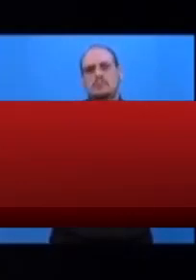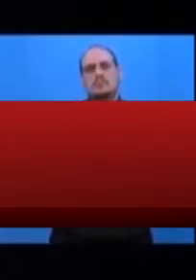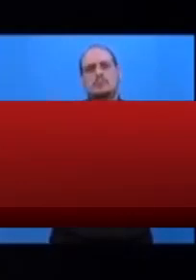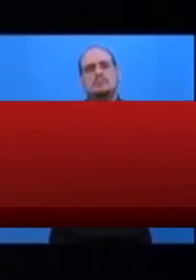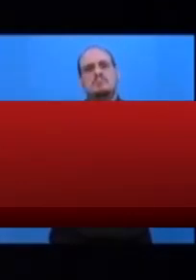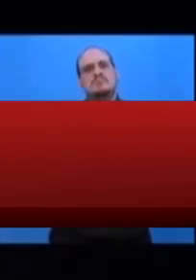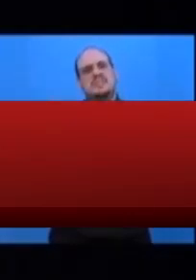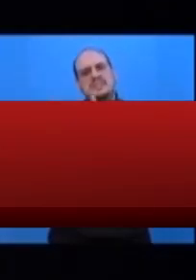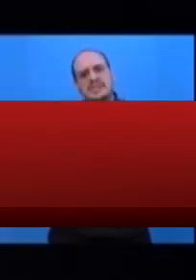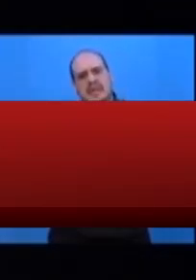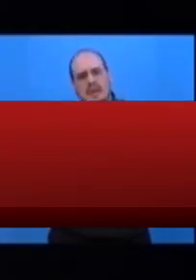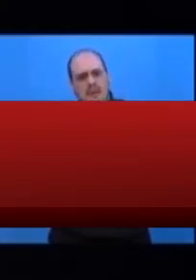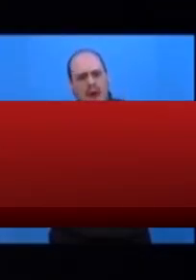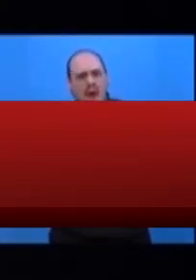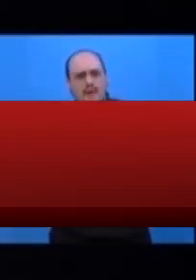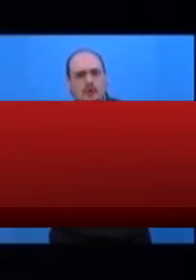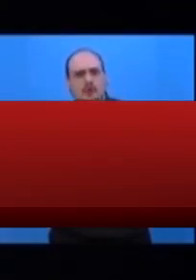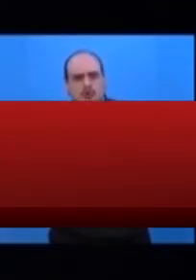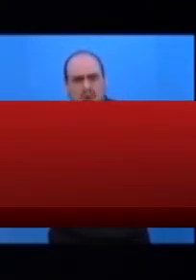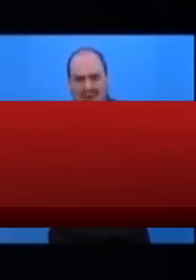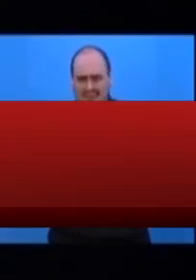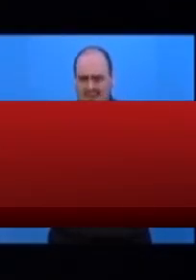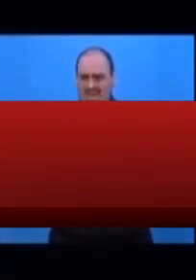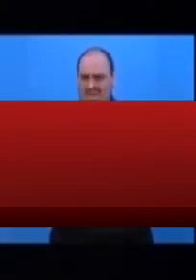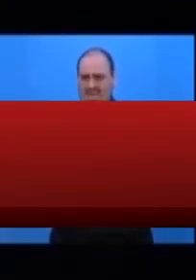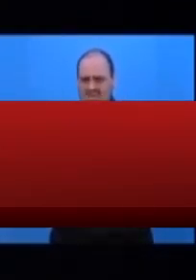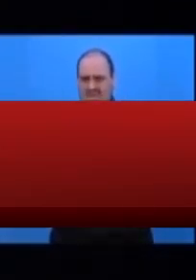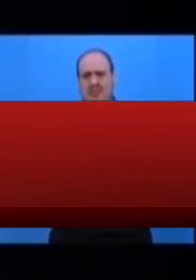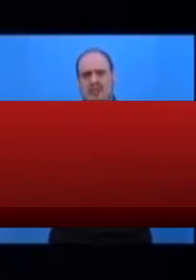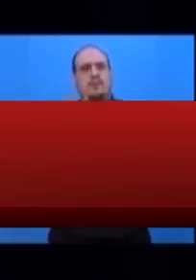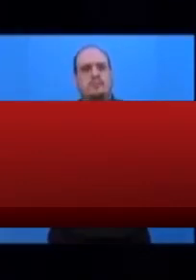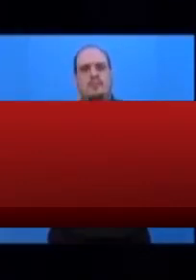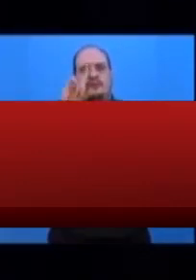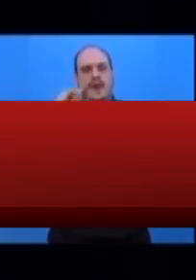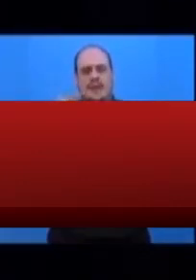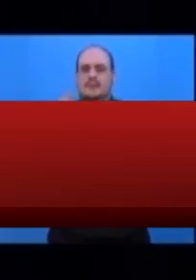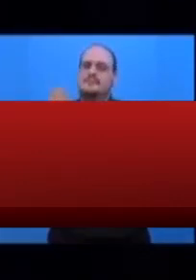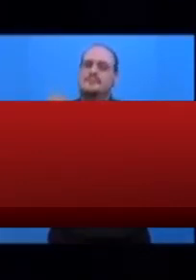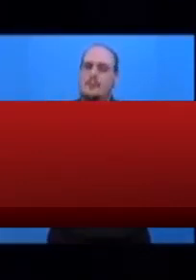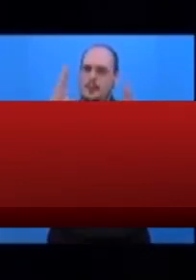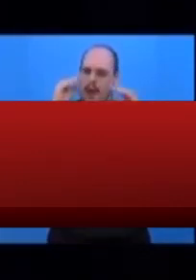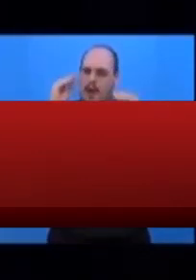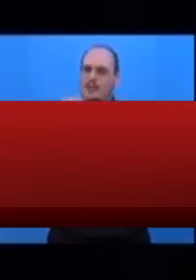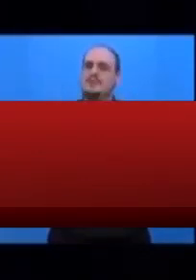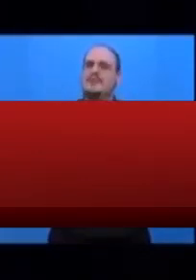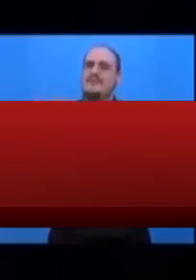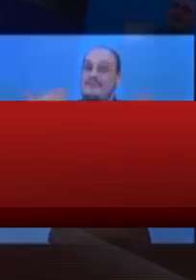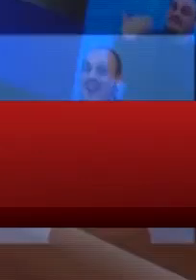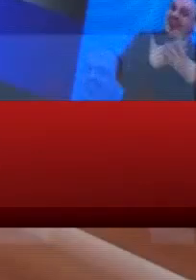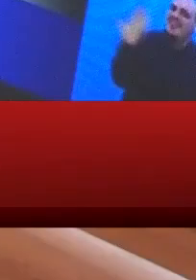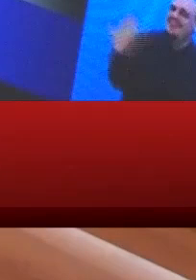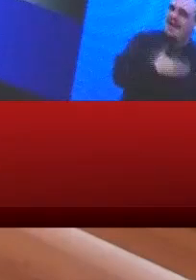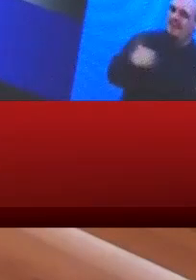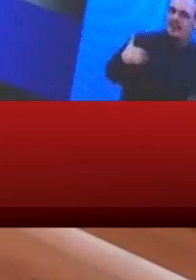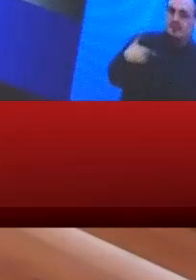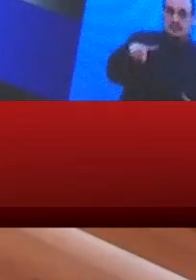de La Maña, digamos, prácticamente tampoco. El tema del agua, lo único que mencionó, algunos de los apuntes que tomó ayer. Sí, lo anticipábamos en